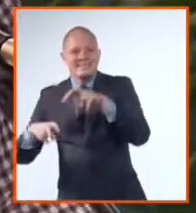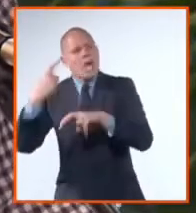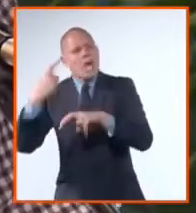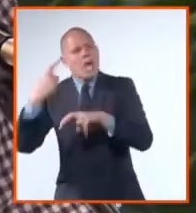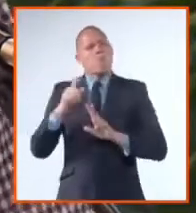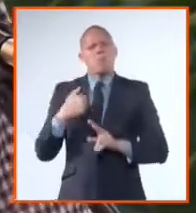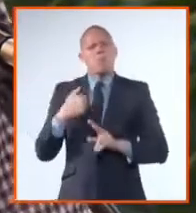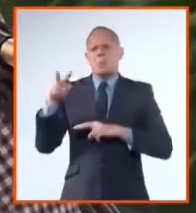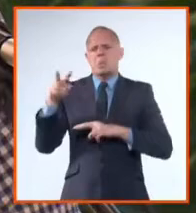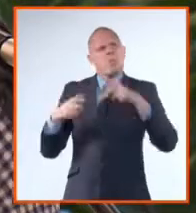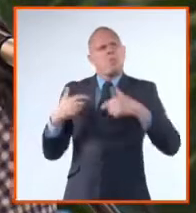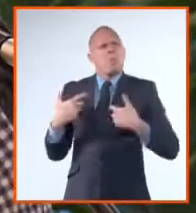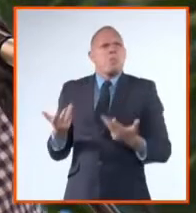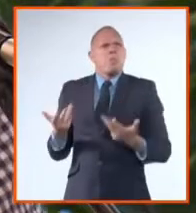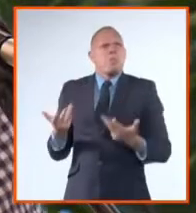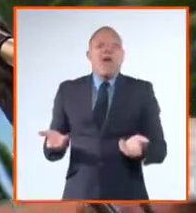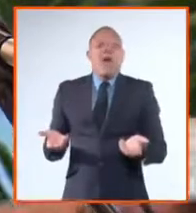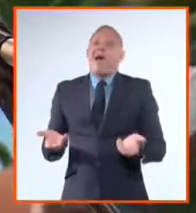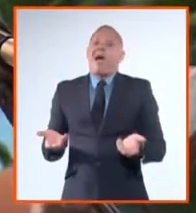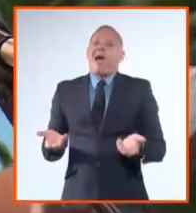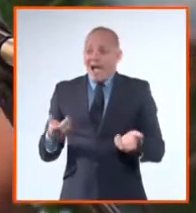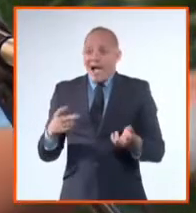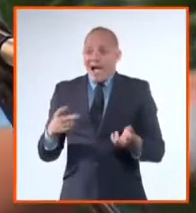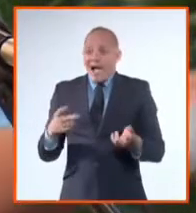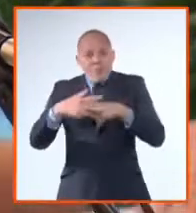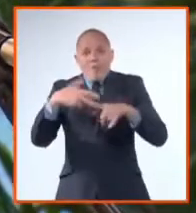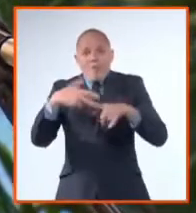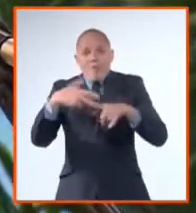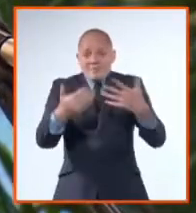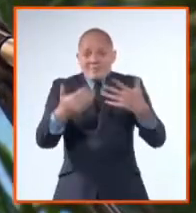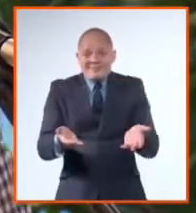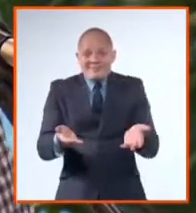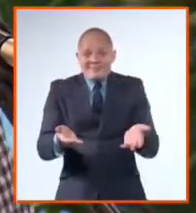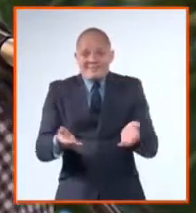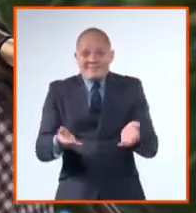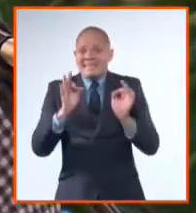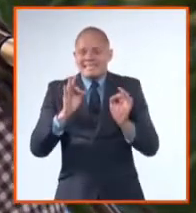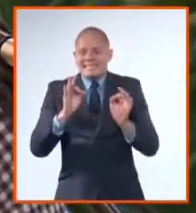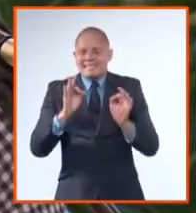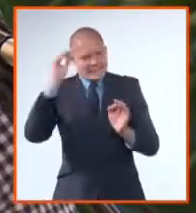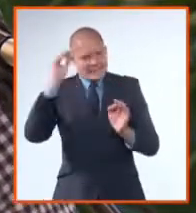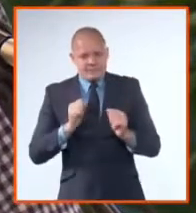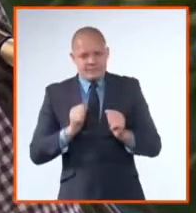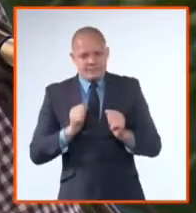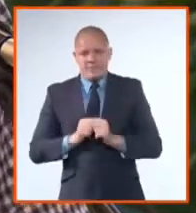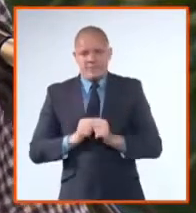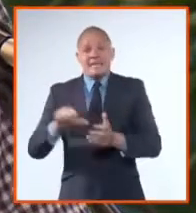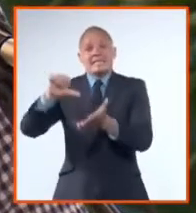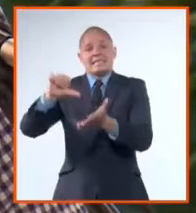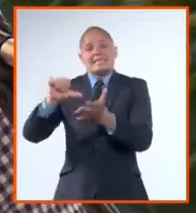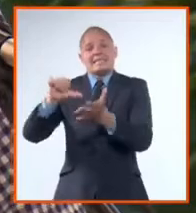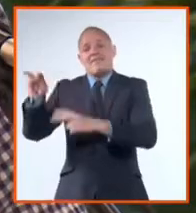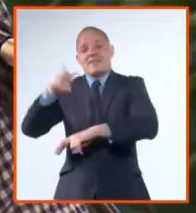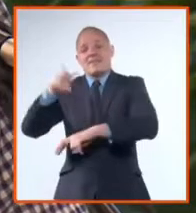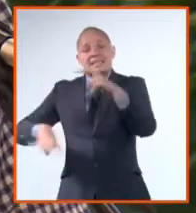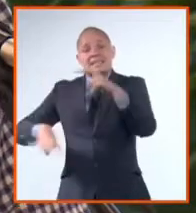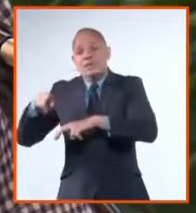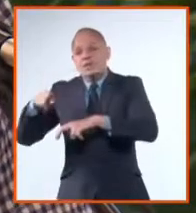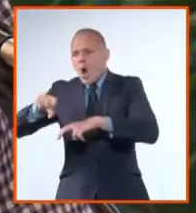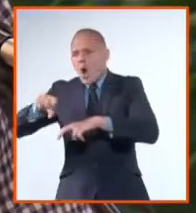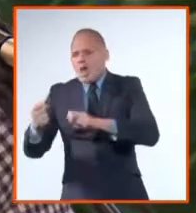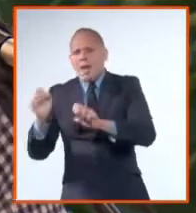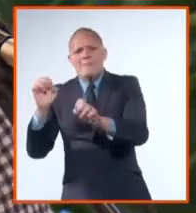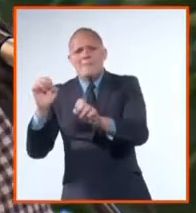existir también y tiene su esfera en ese asunto. No todos los centros de investigaciones deben ser empresas. Y también